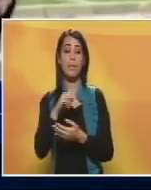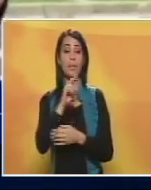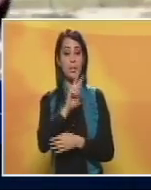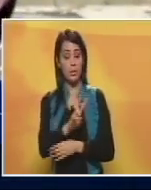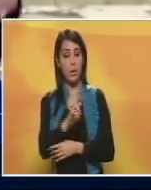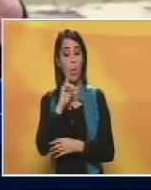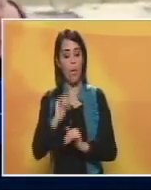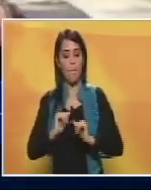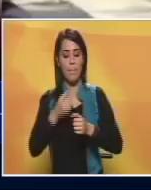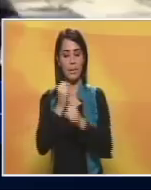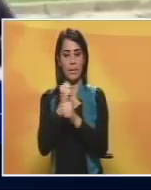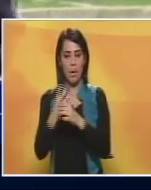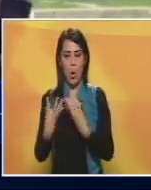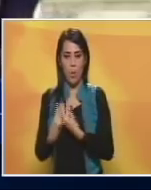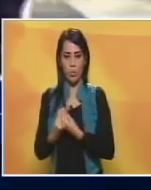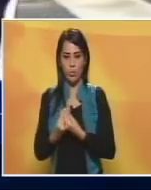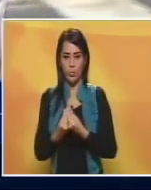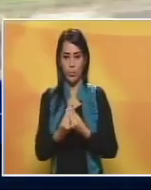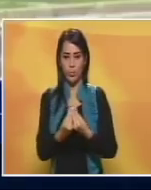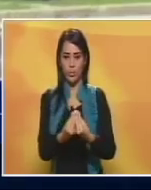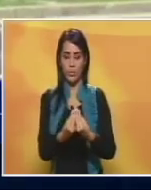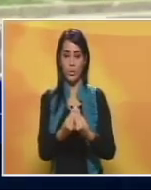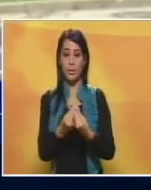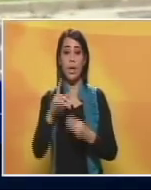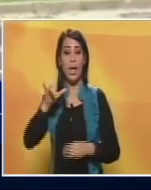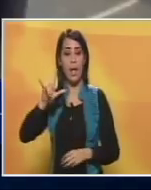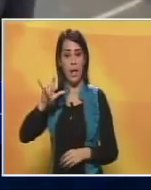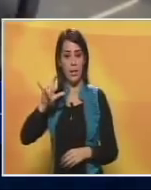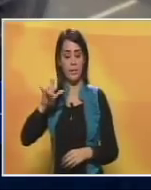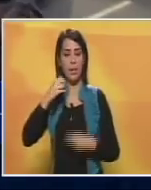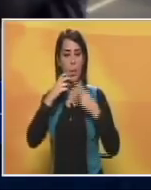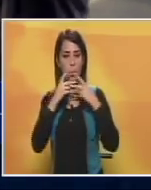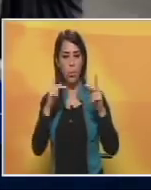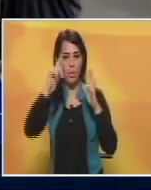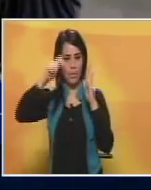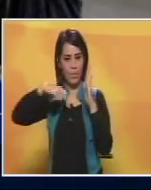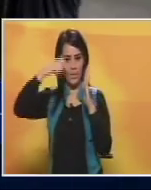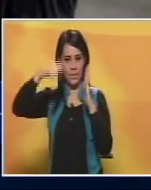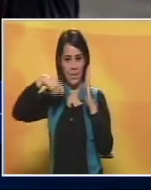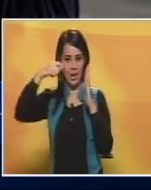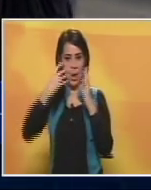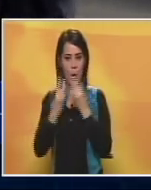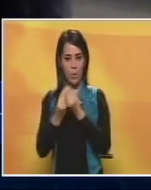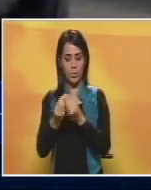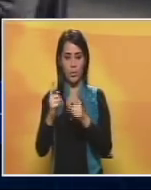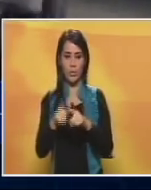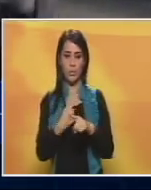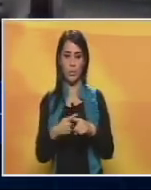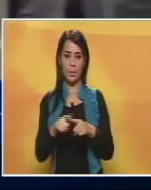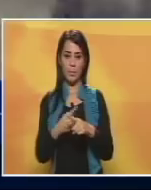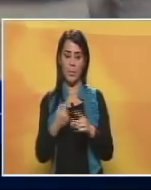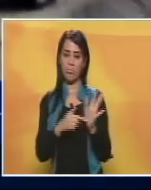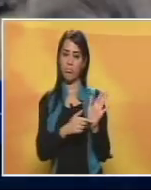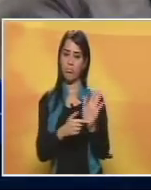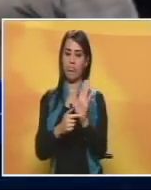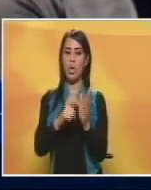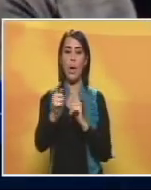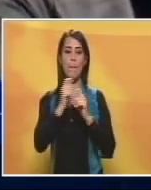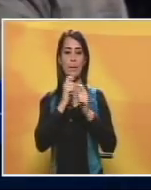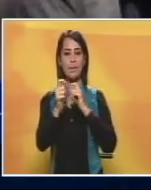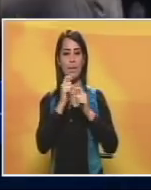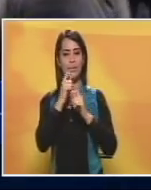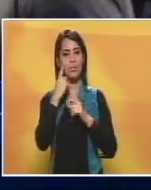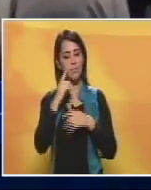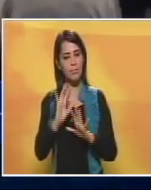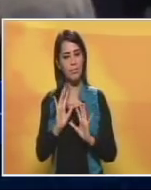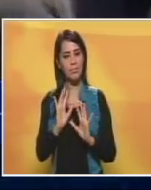cuando empezaron a trabajar juntos. Mediante su cuenta en Instagram, Dwayne publicó un video en el que aparece junto a su primo, ofreciendo una entrevista en lo que parecía